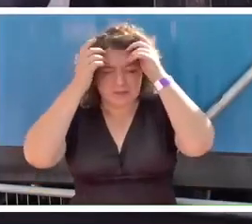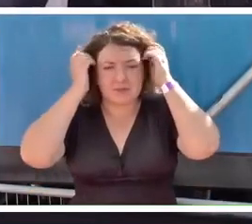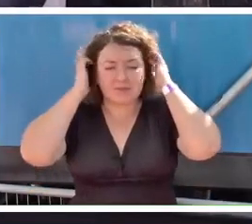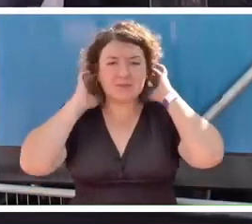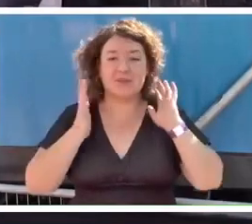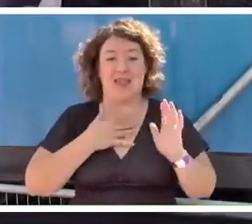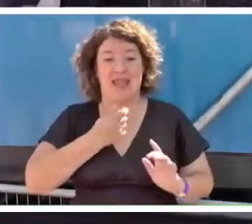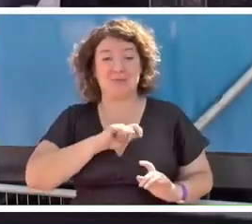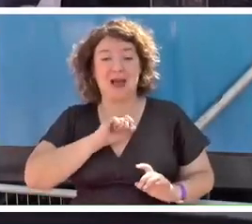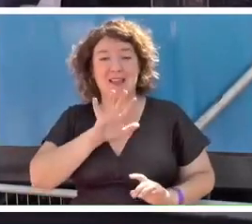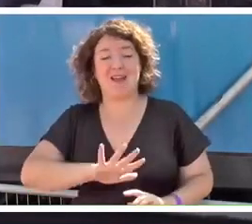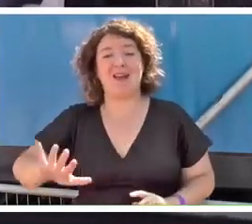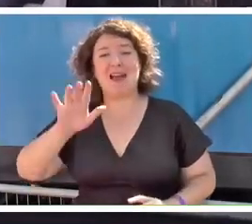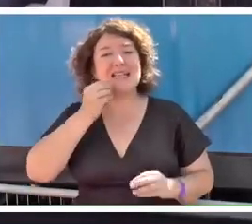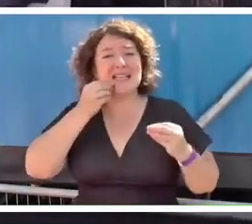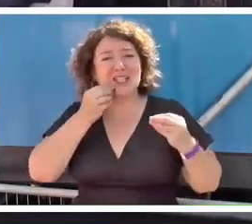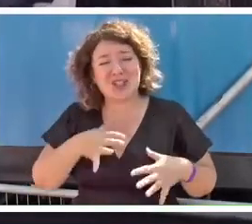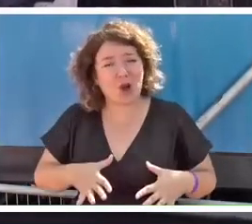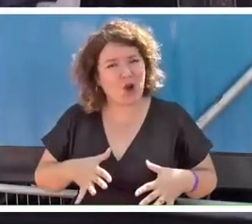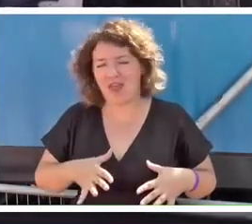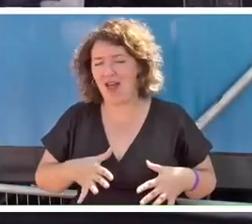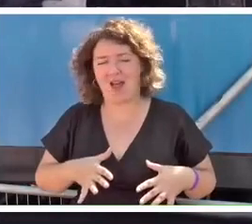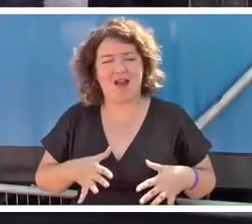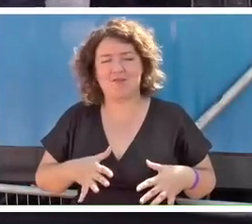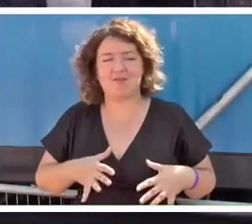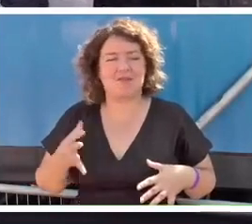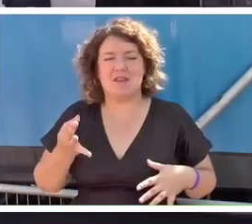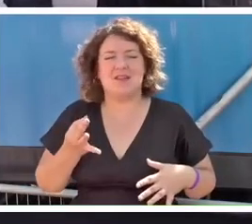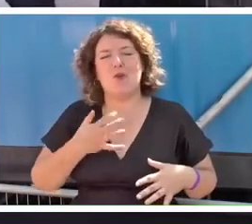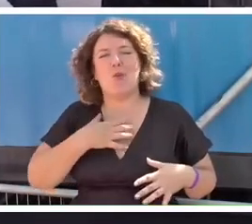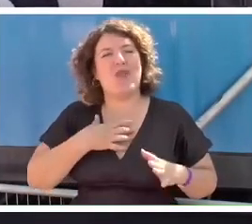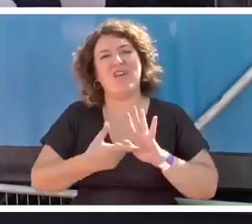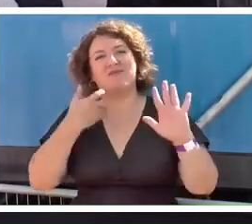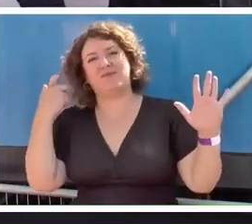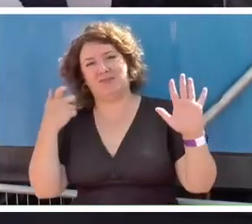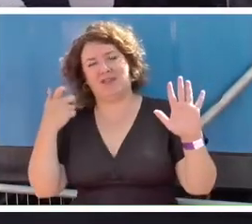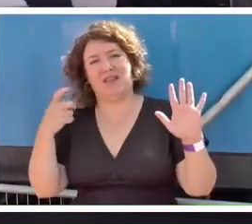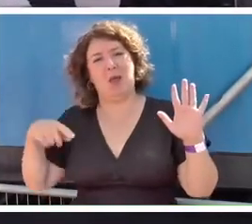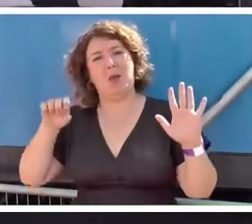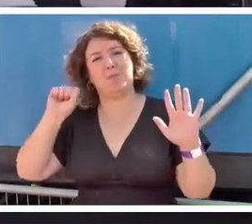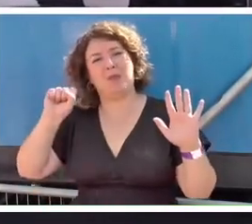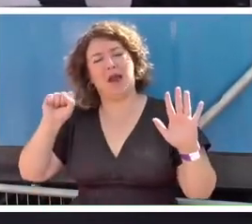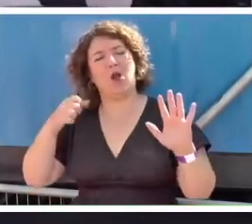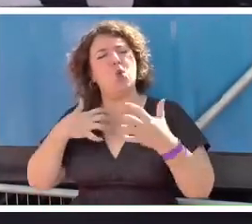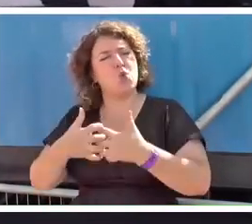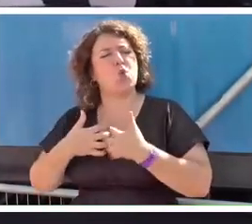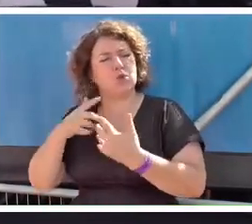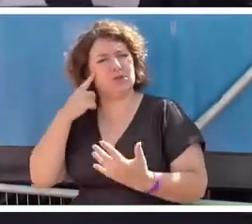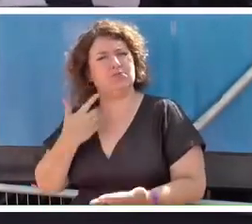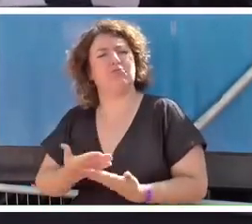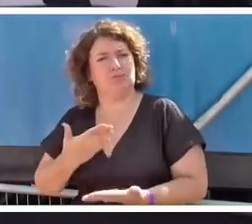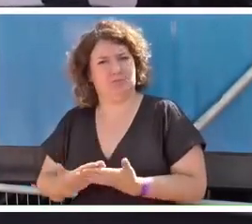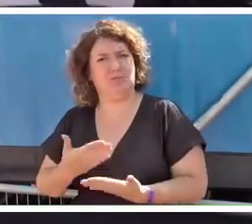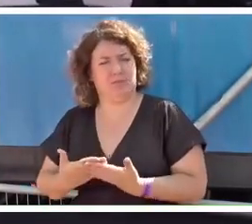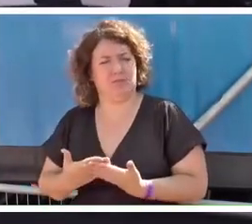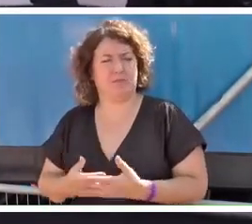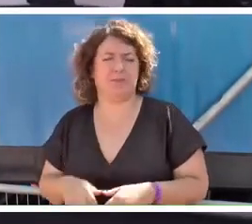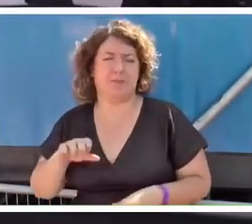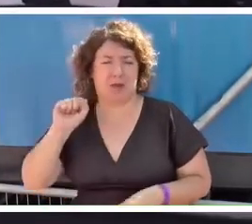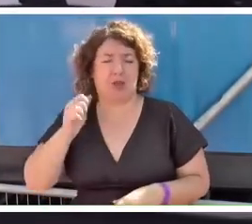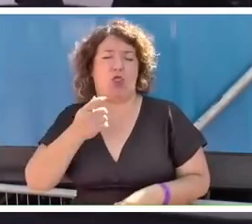de nuestro país sin esa lucha que representó el Partido Comunista de